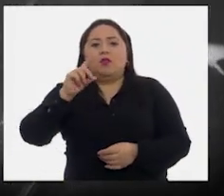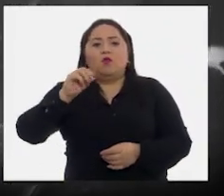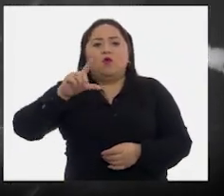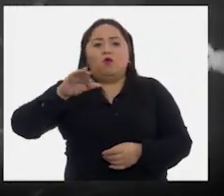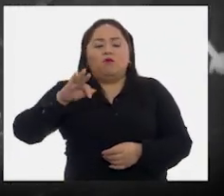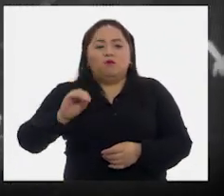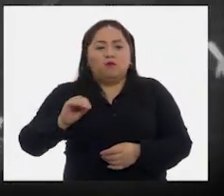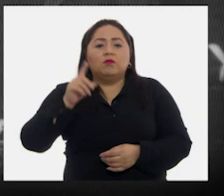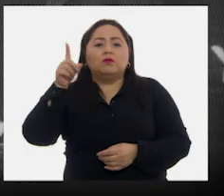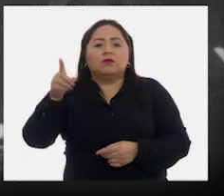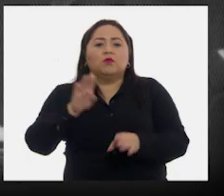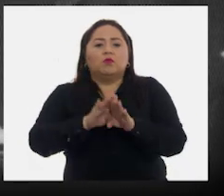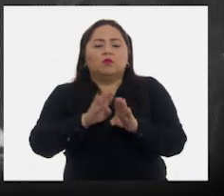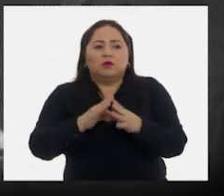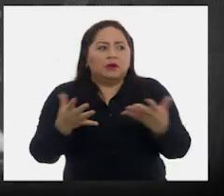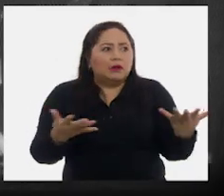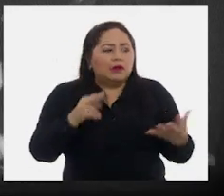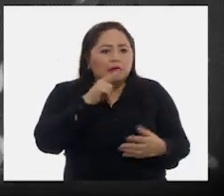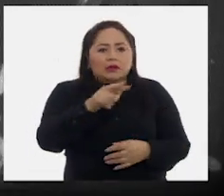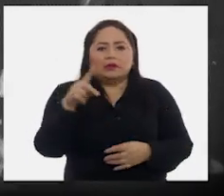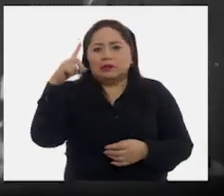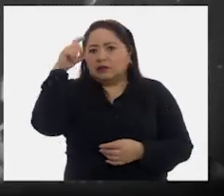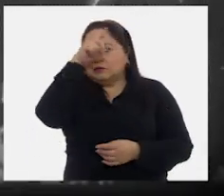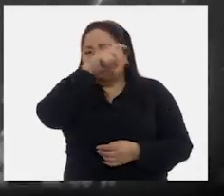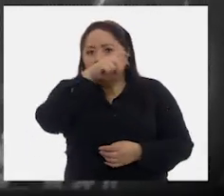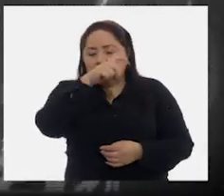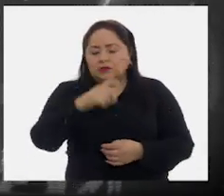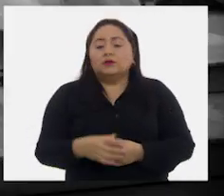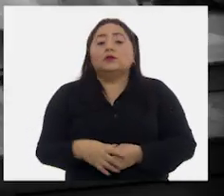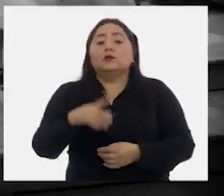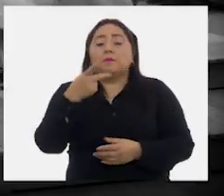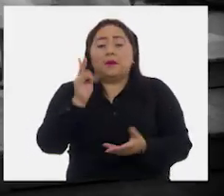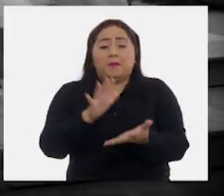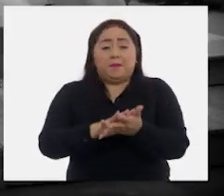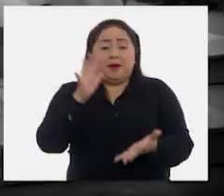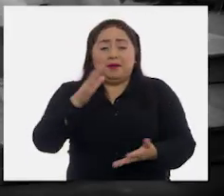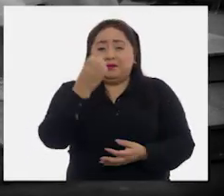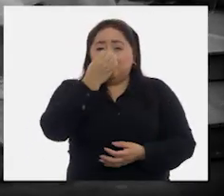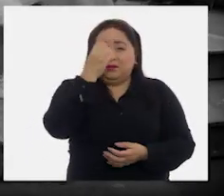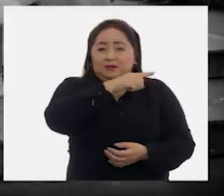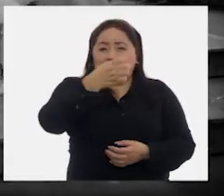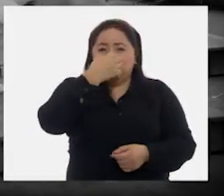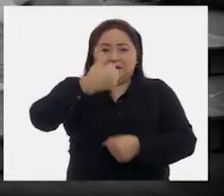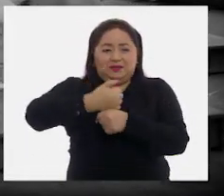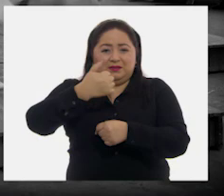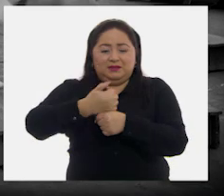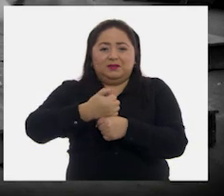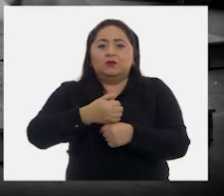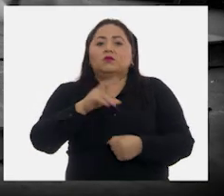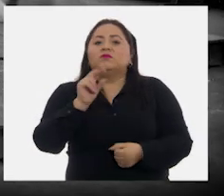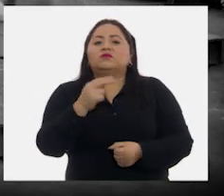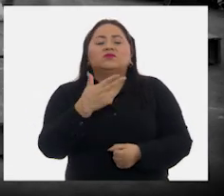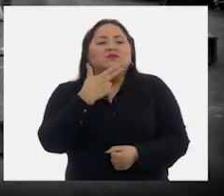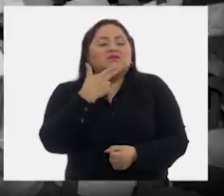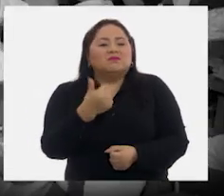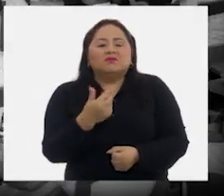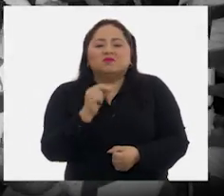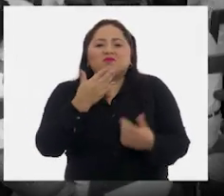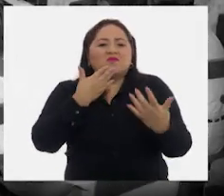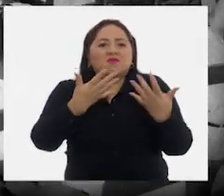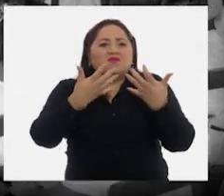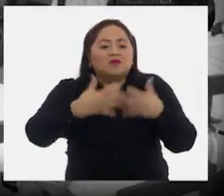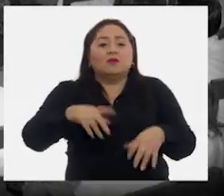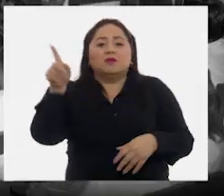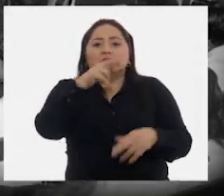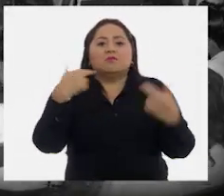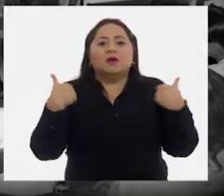Huerta se encontró con una situación difícil en extremo. La mayoría de las escuelas primarias del país no funcionaban. Los maestros